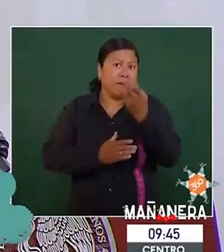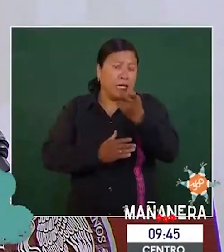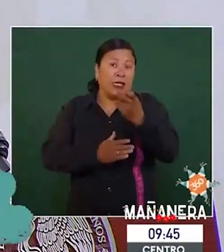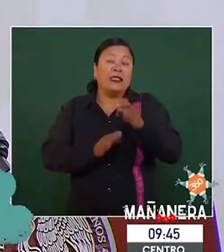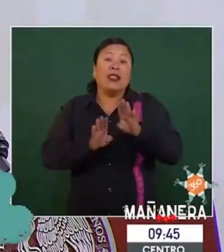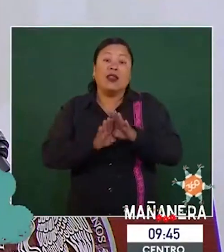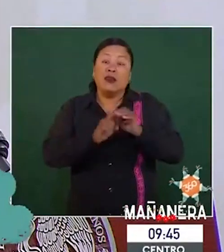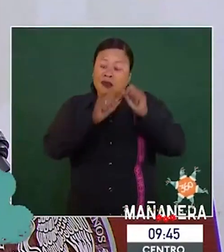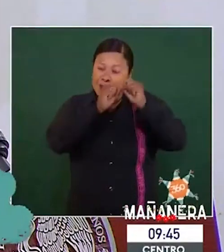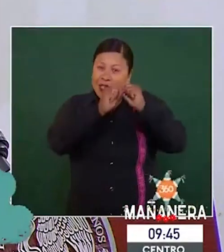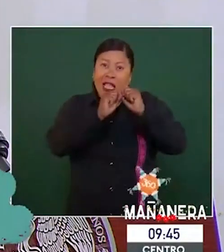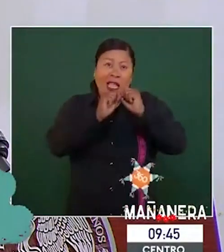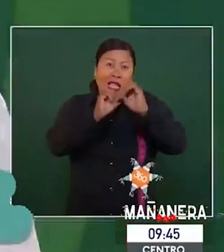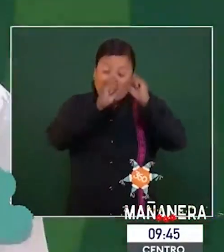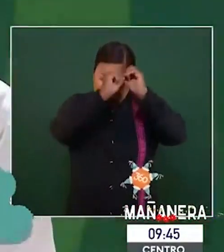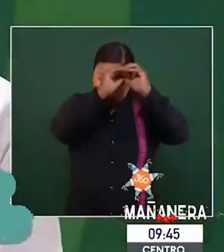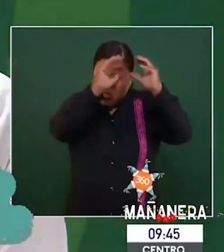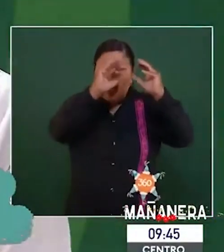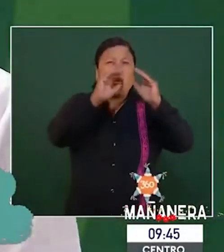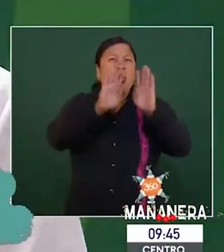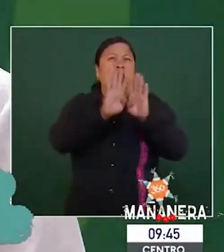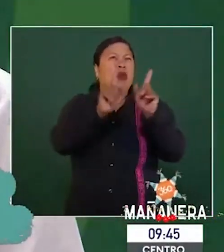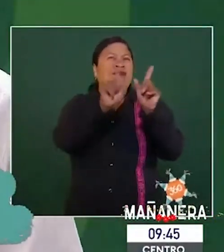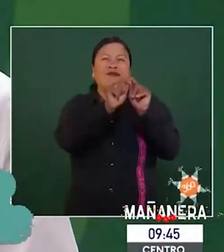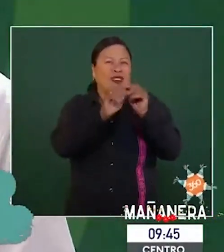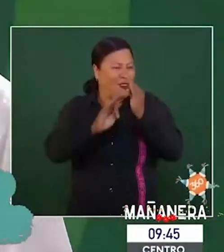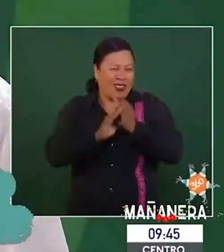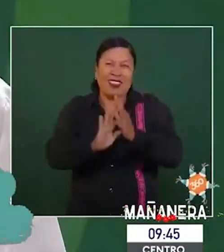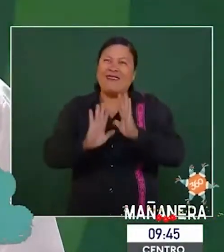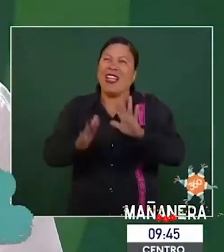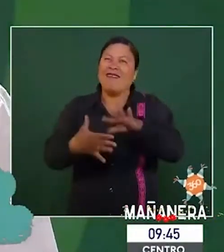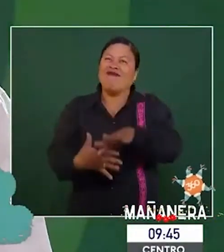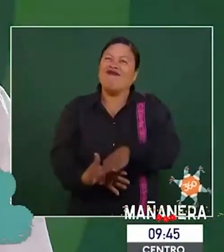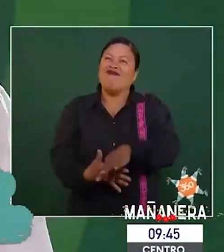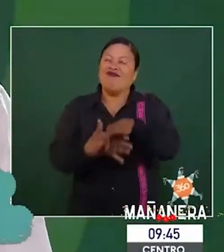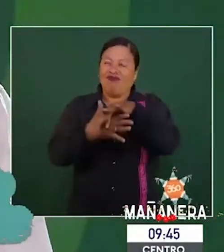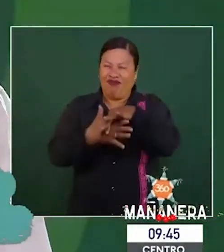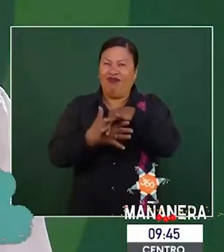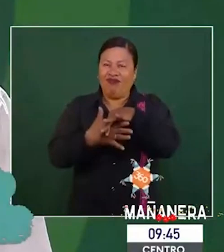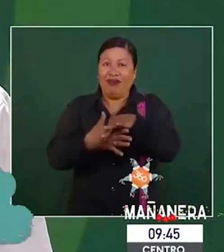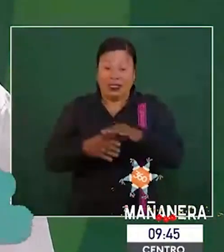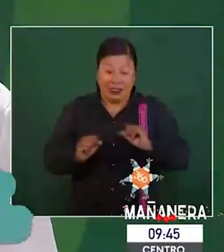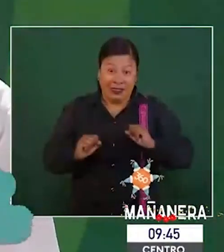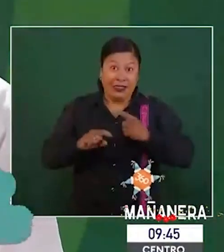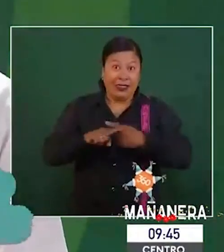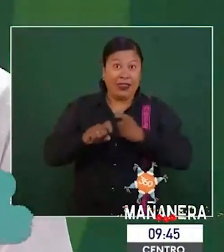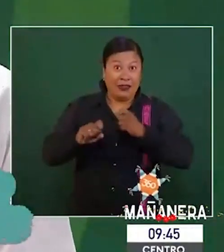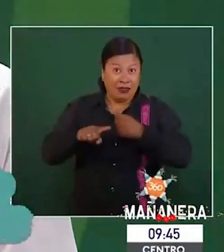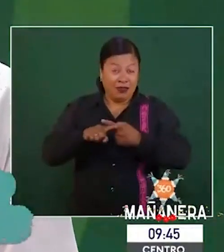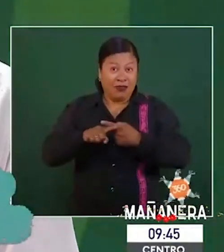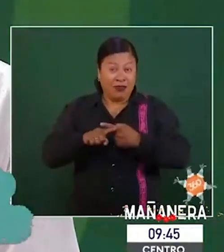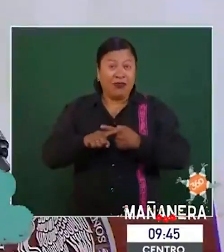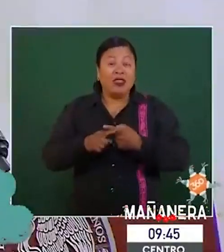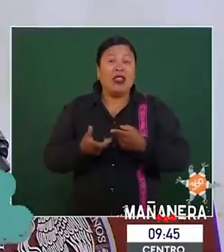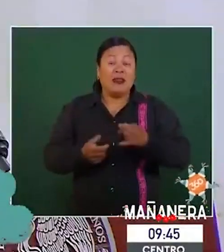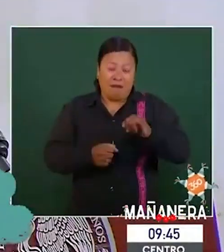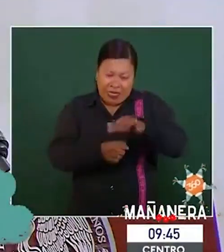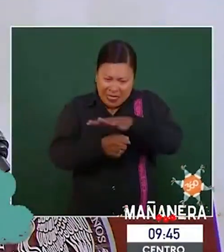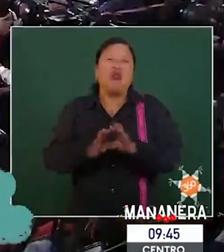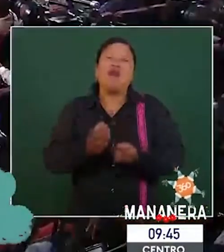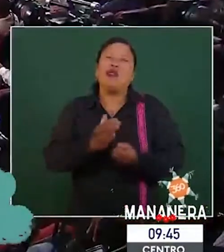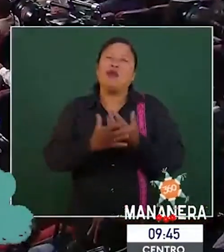dueño ha dejado de ser quimera. Hoy es una realidad. En Salina Cruz, en el Istmo